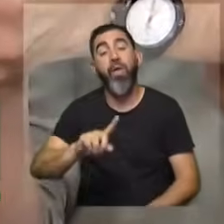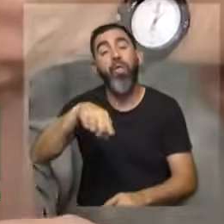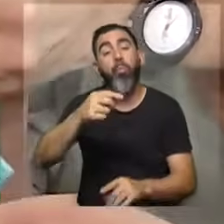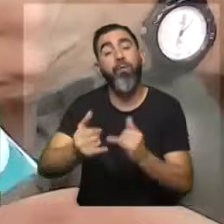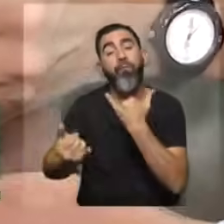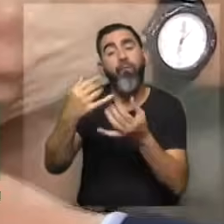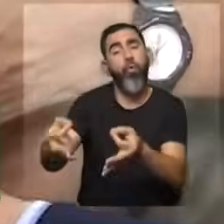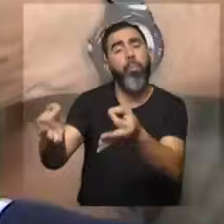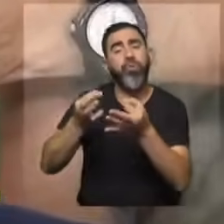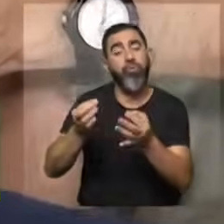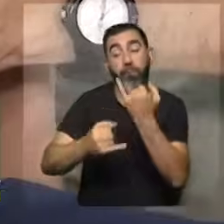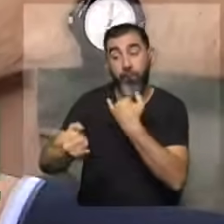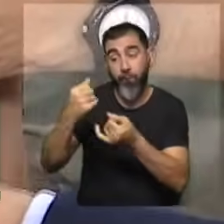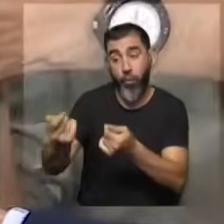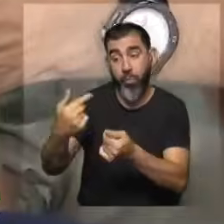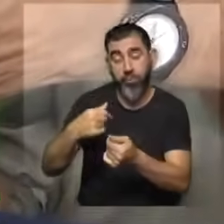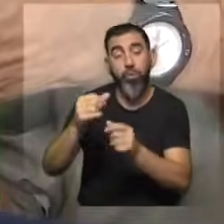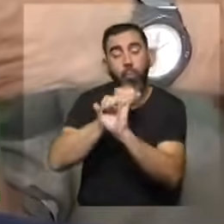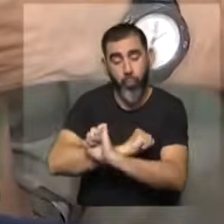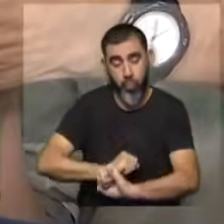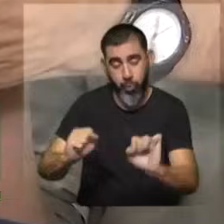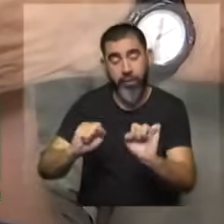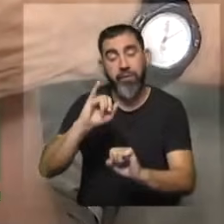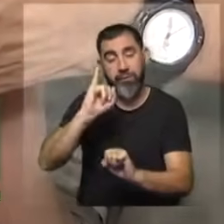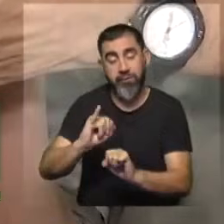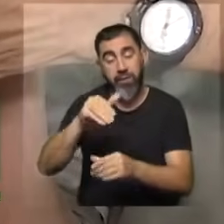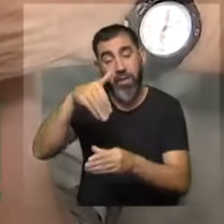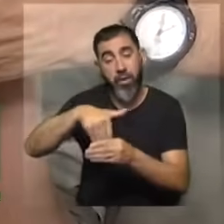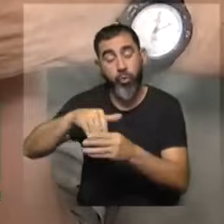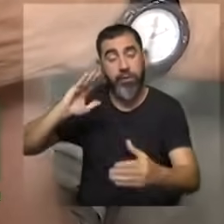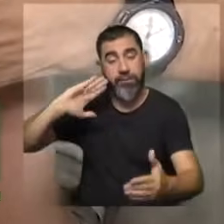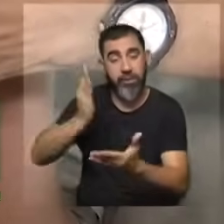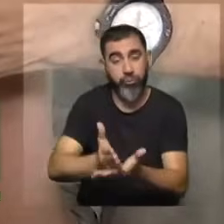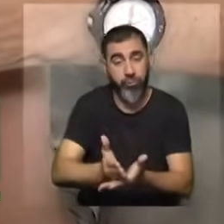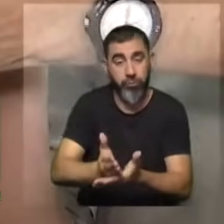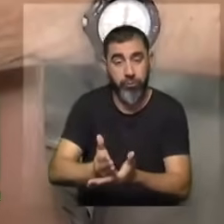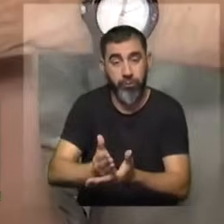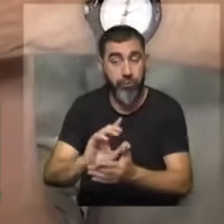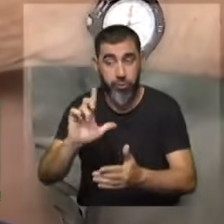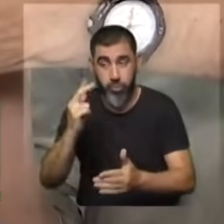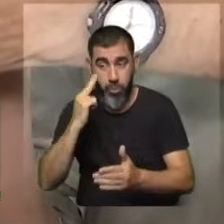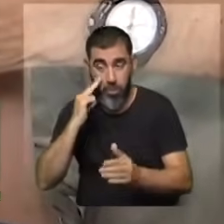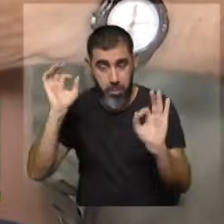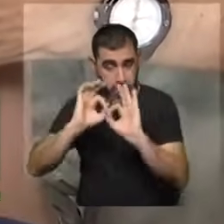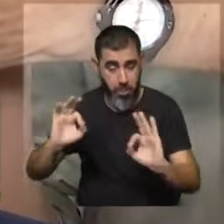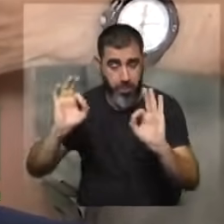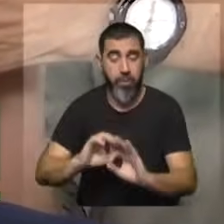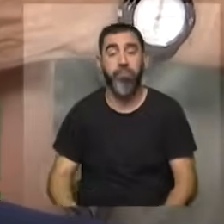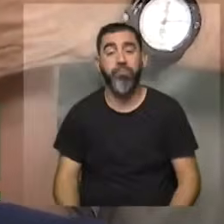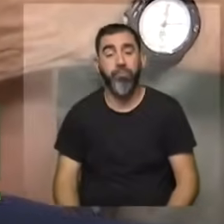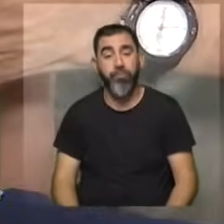esa información después de recibir la información tiene capacidad de este sancionar en la medida que no haya posibil no se haya